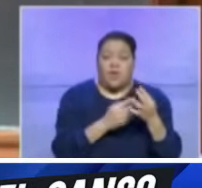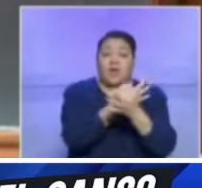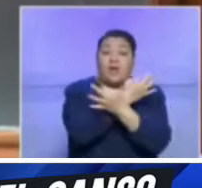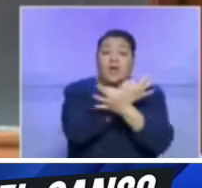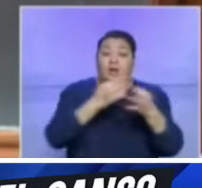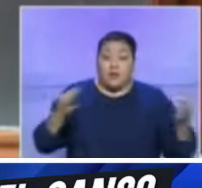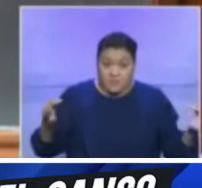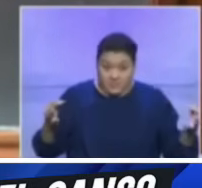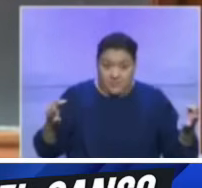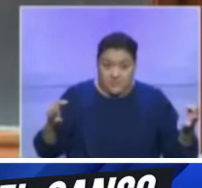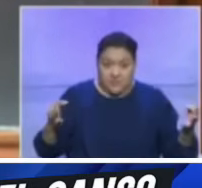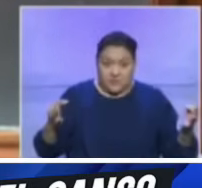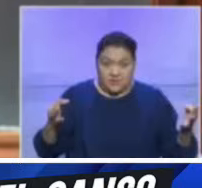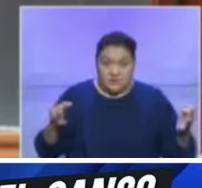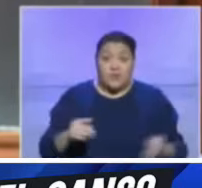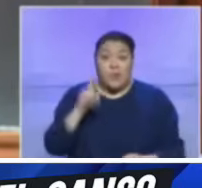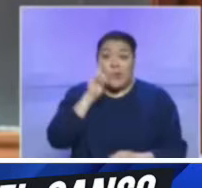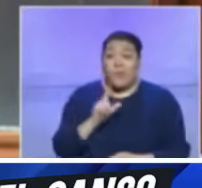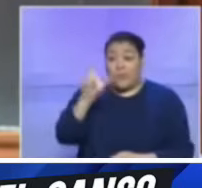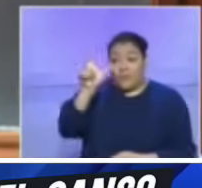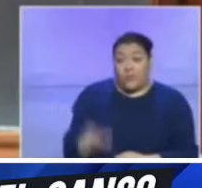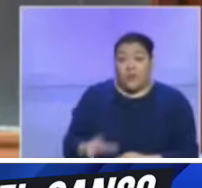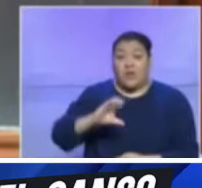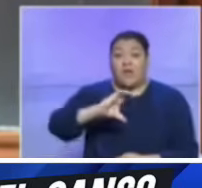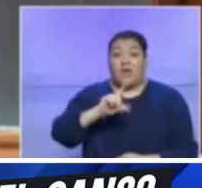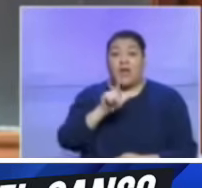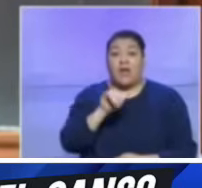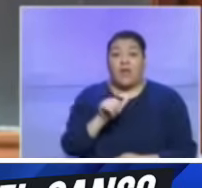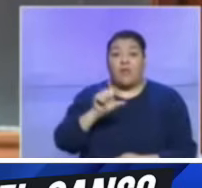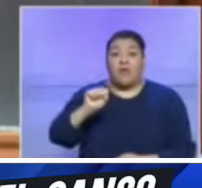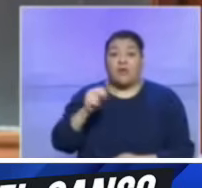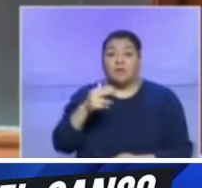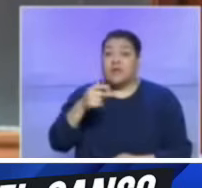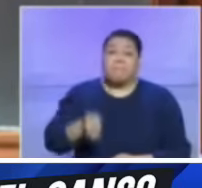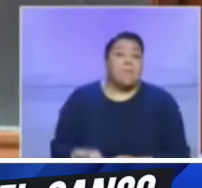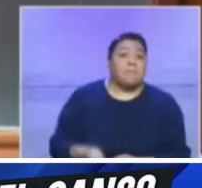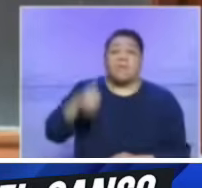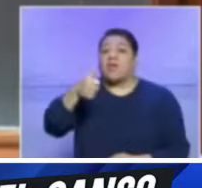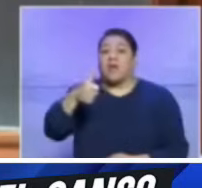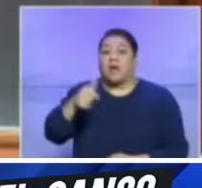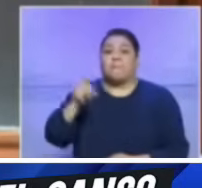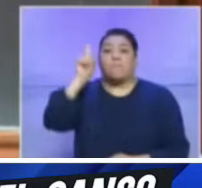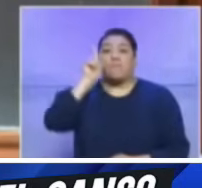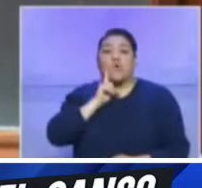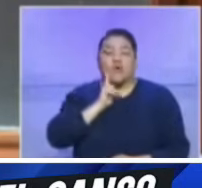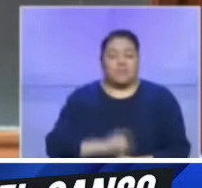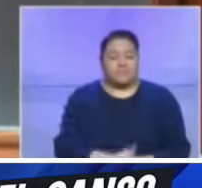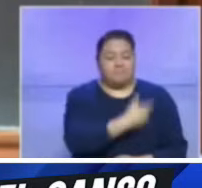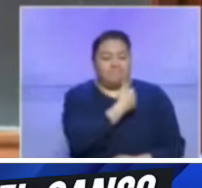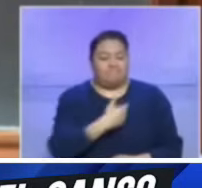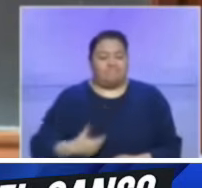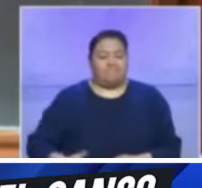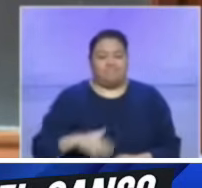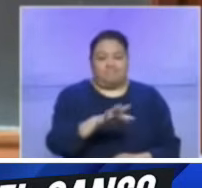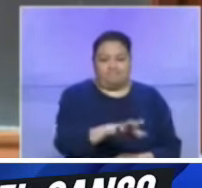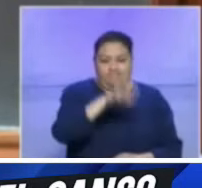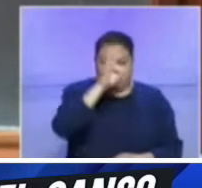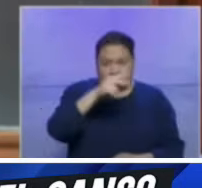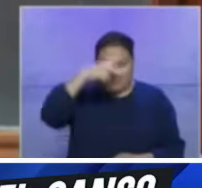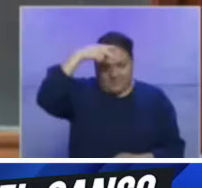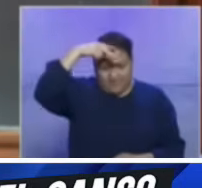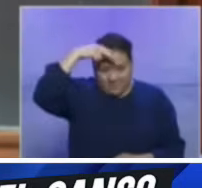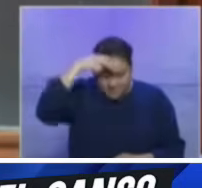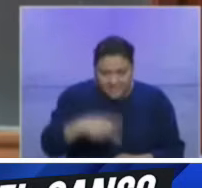declara a Claudia Sheinbaum Pardo primera presidenta electa de los